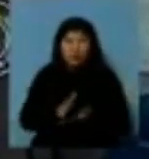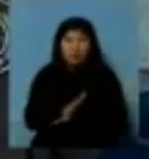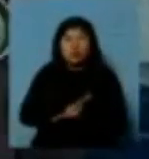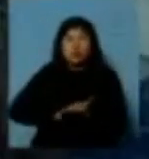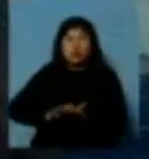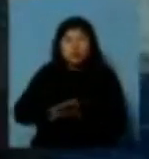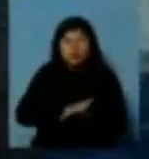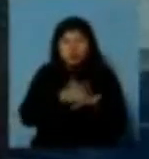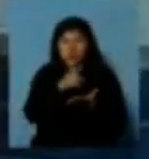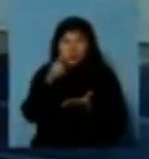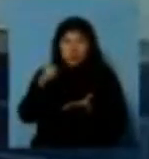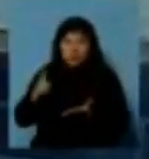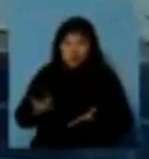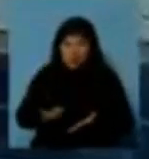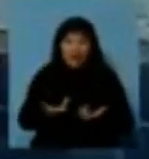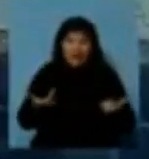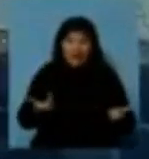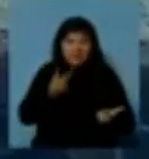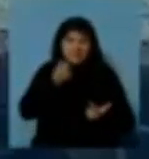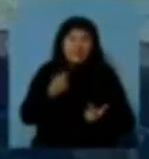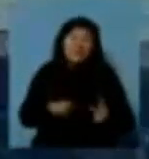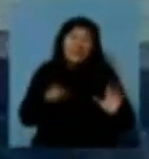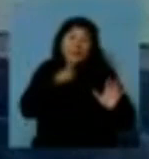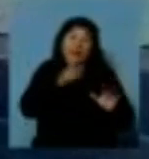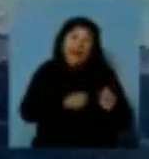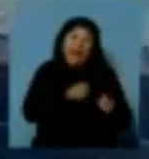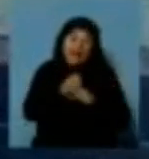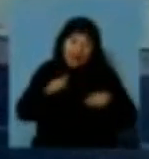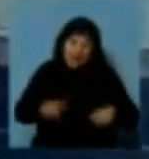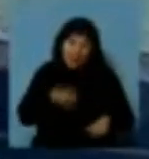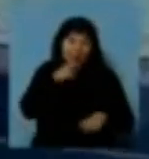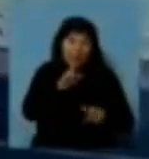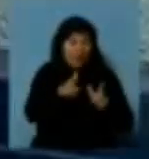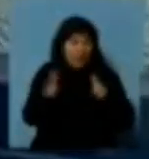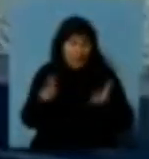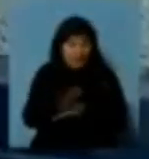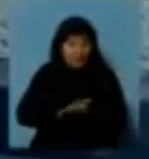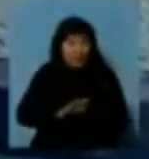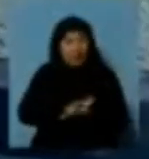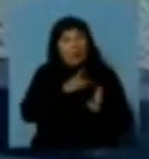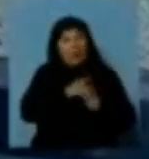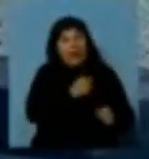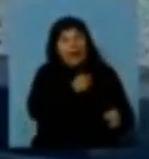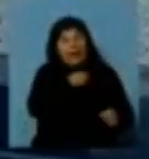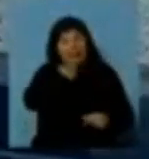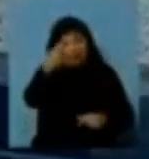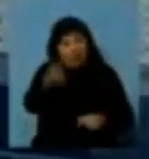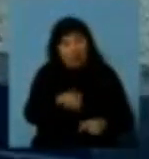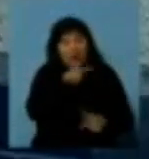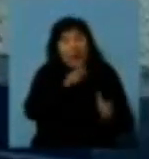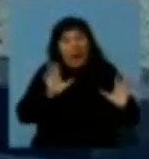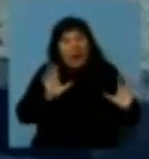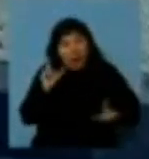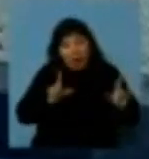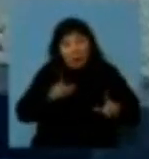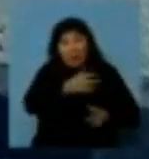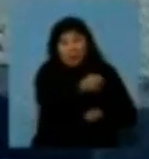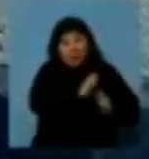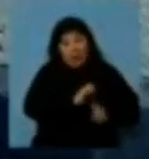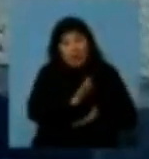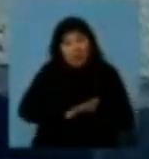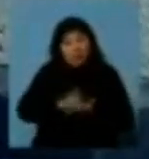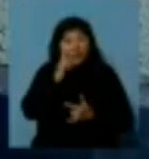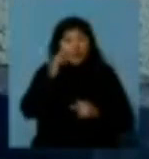panorama hasta este momento. No sé, puede aparecer una solución, pero hasta este momento no hay ningún panorama alentador para